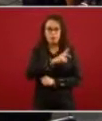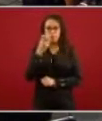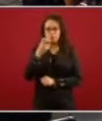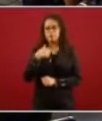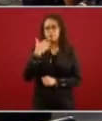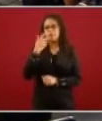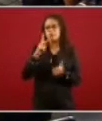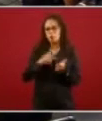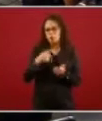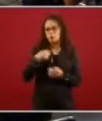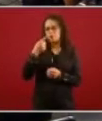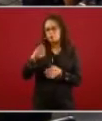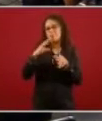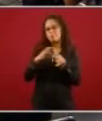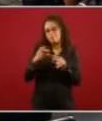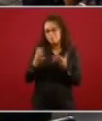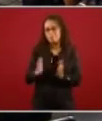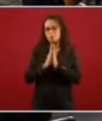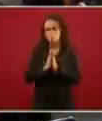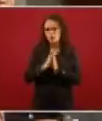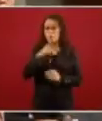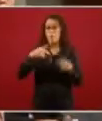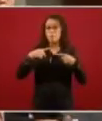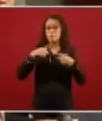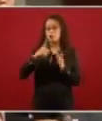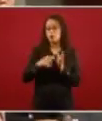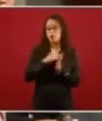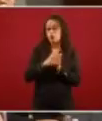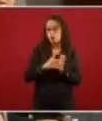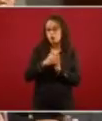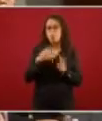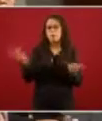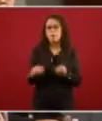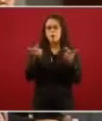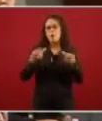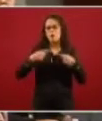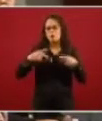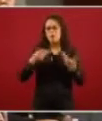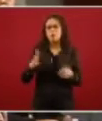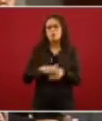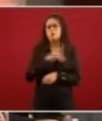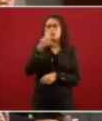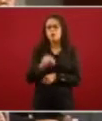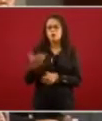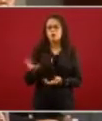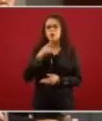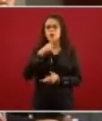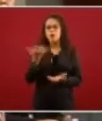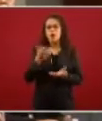insistir, y en mi canal de YouTube también la gente me pregunta y me dice que por qué no se hace